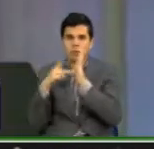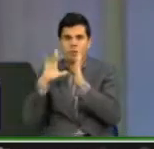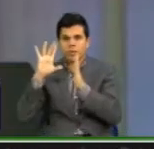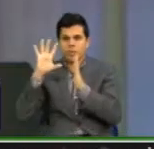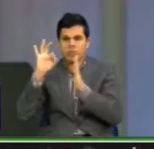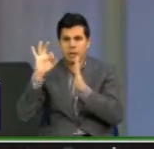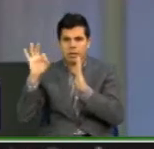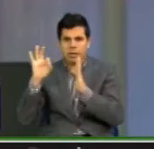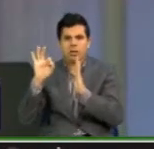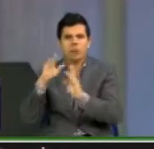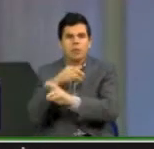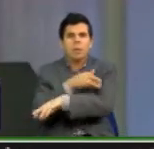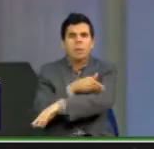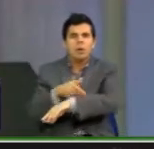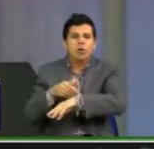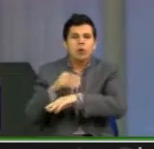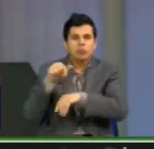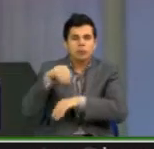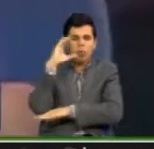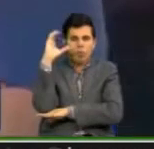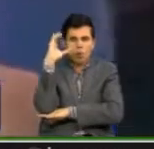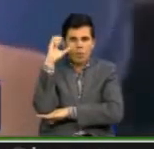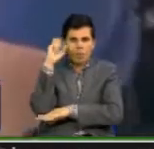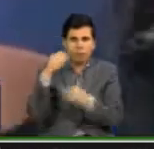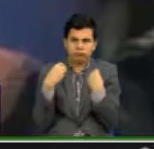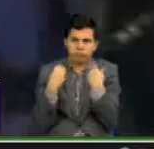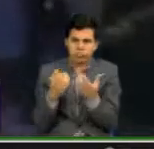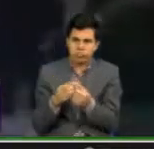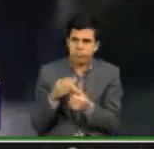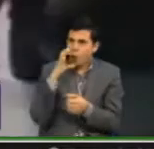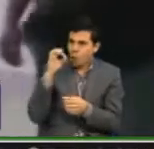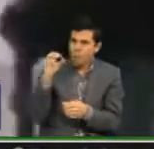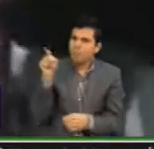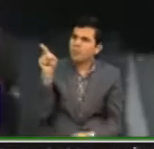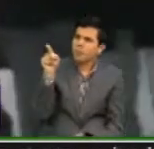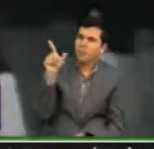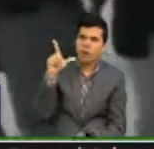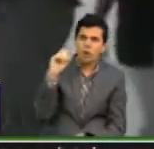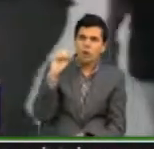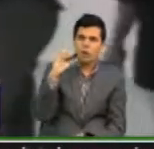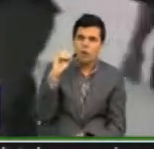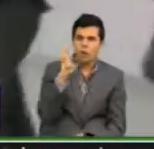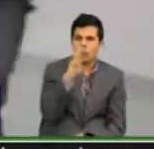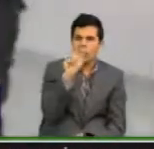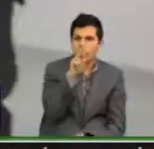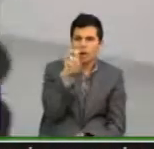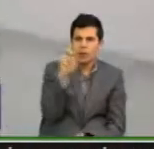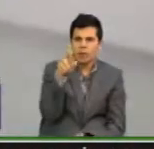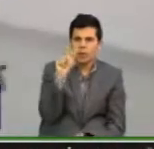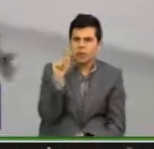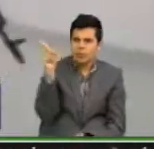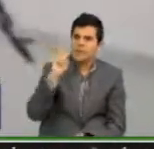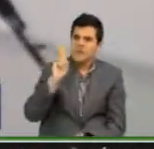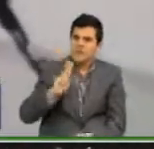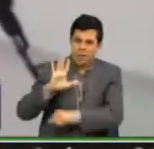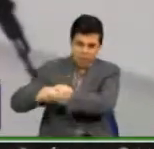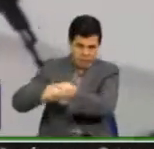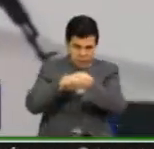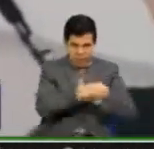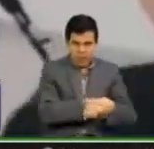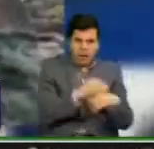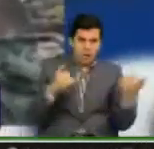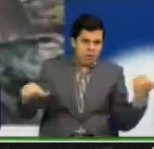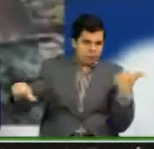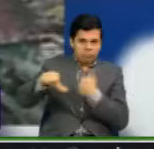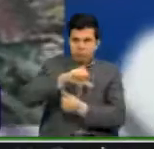500 millones de pesos el gobierno colombiano desde la captura de daniel 'el loco' barrera en septiembre de 2012 en venezuela megateo pasó a